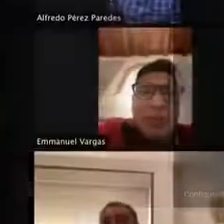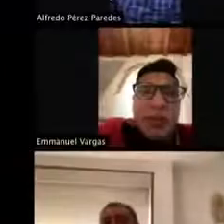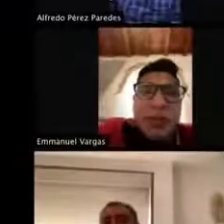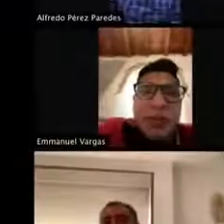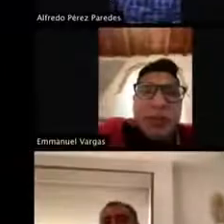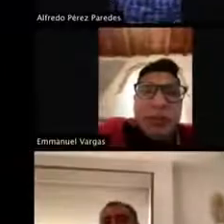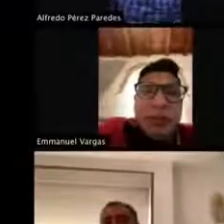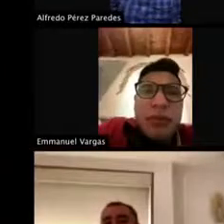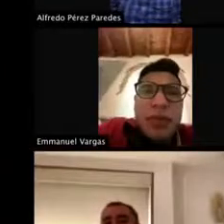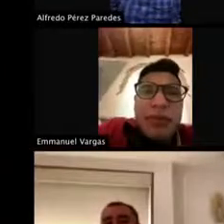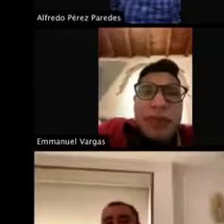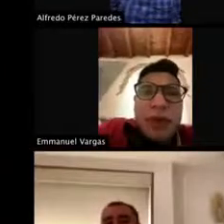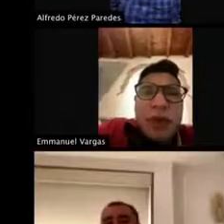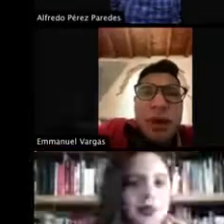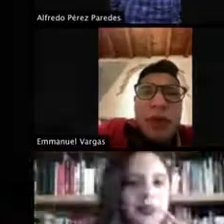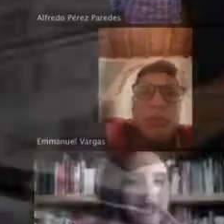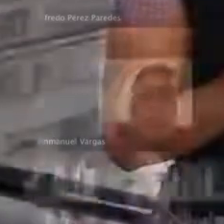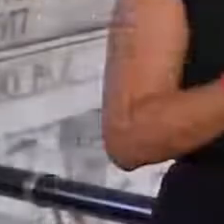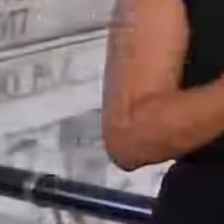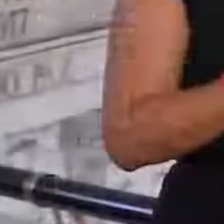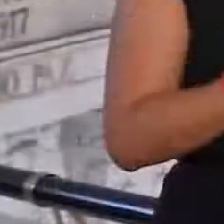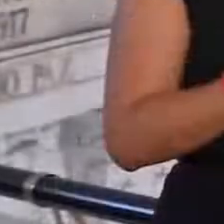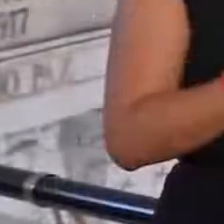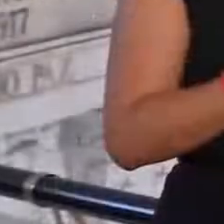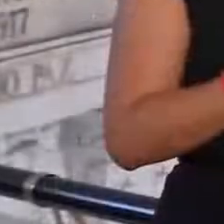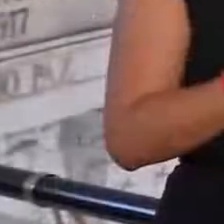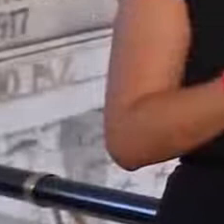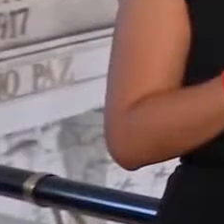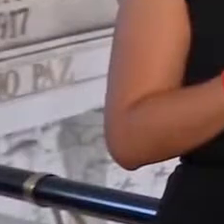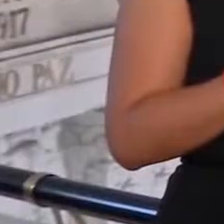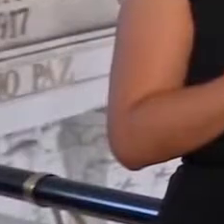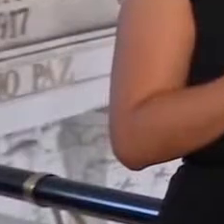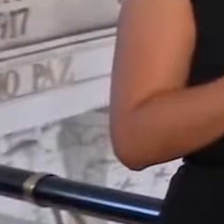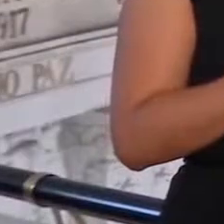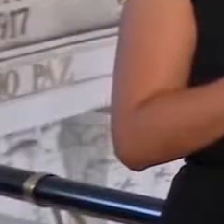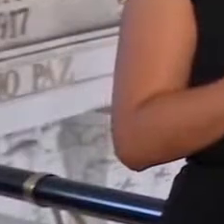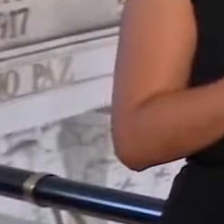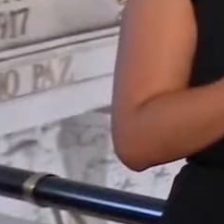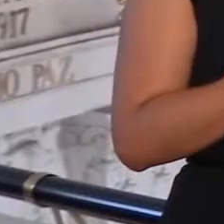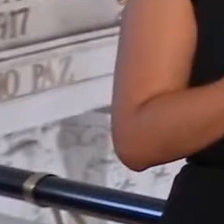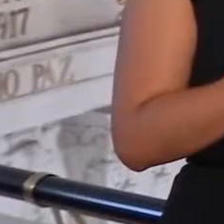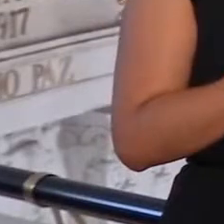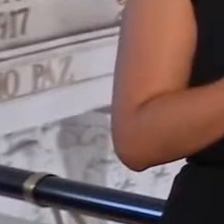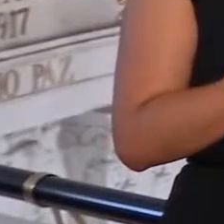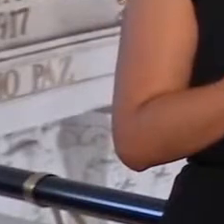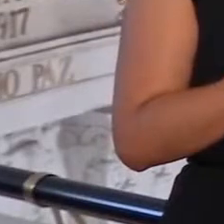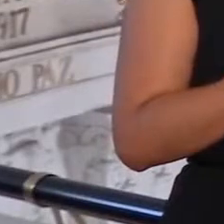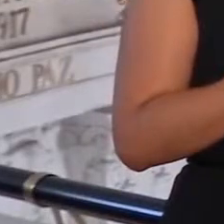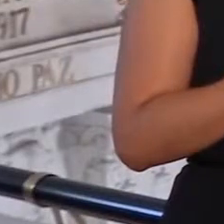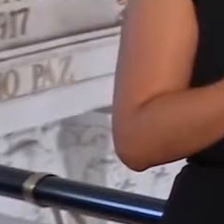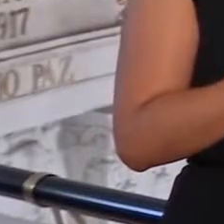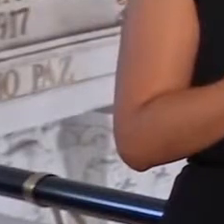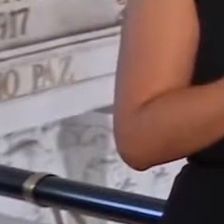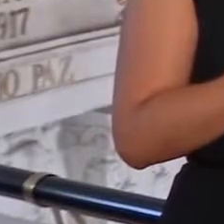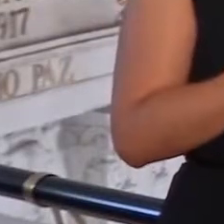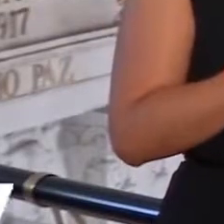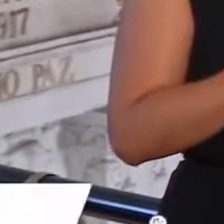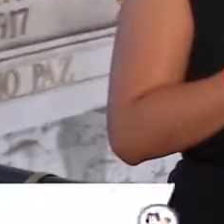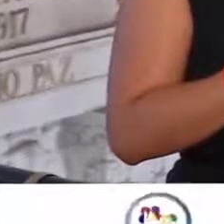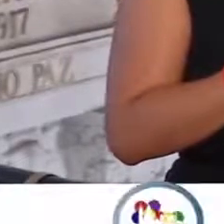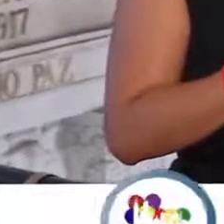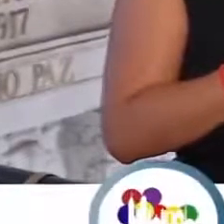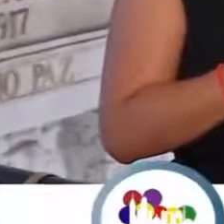Buenos días. Adiós. Buen día. Hasta luego. Buen día. Así termina la reanudación de la sesión virtual correspondiente al segundo periodo